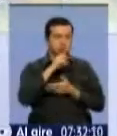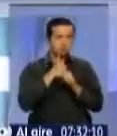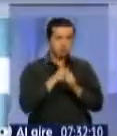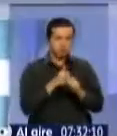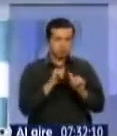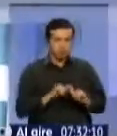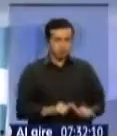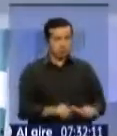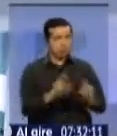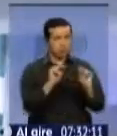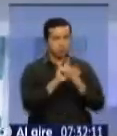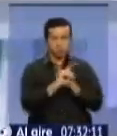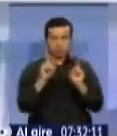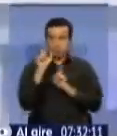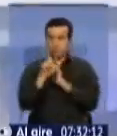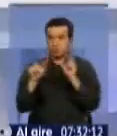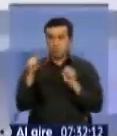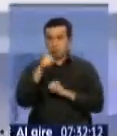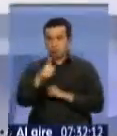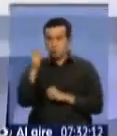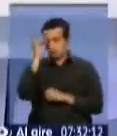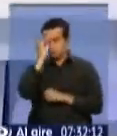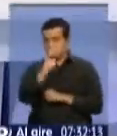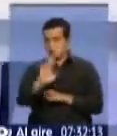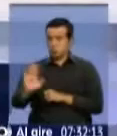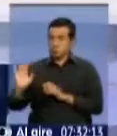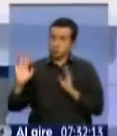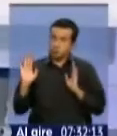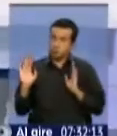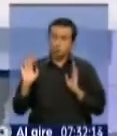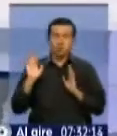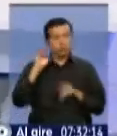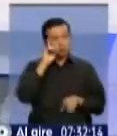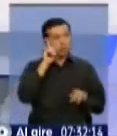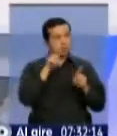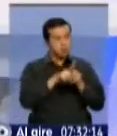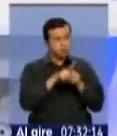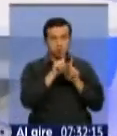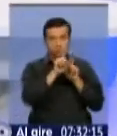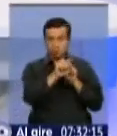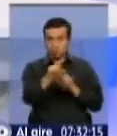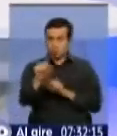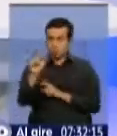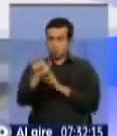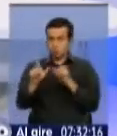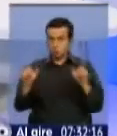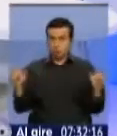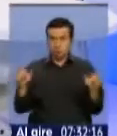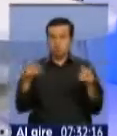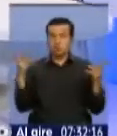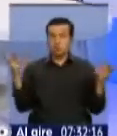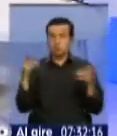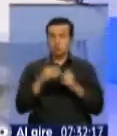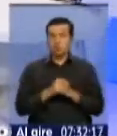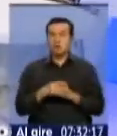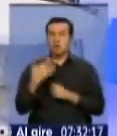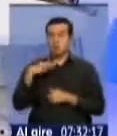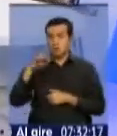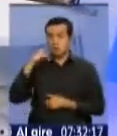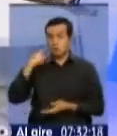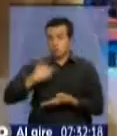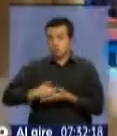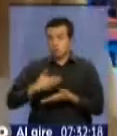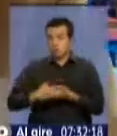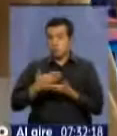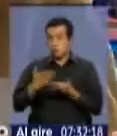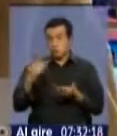permanecer. No, pero la gente es la que decide. Ok, o entonces, sea, ¿estarías de acuerdo con que se consulte a las personas? Y ha habido pruebas en que ha